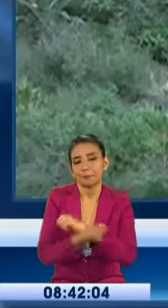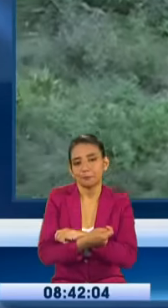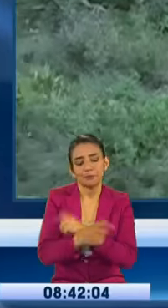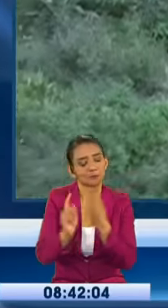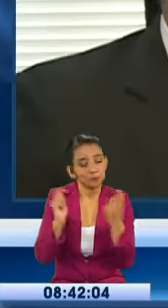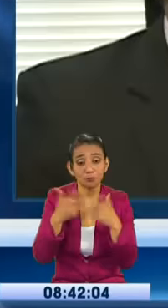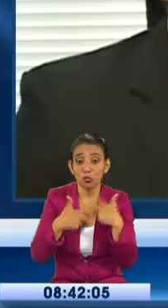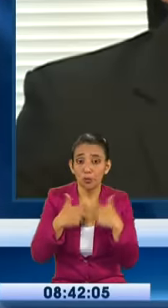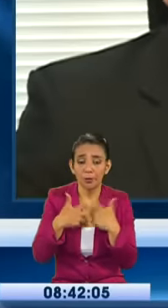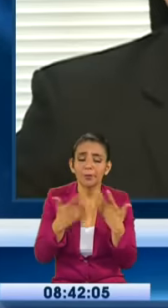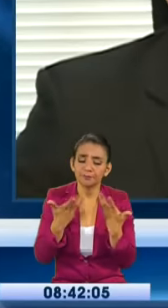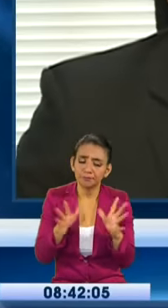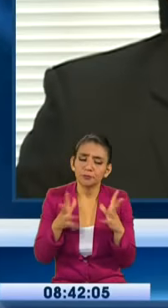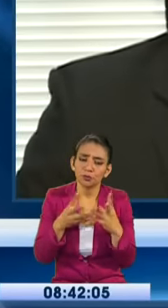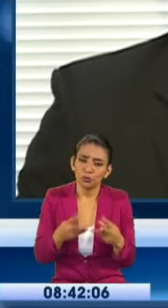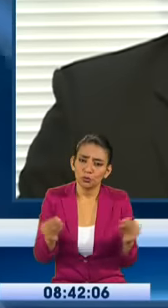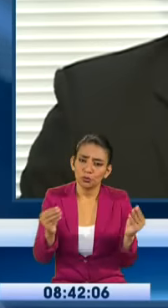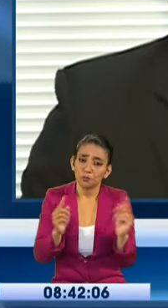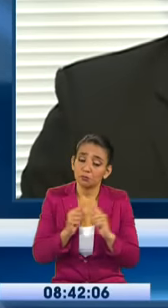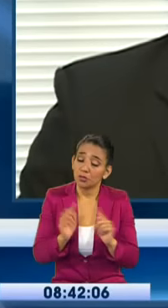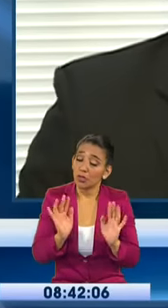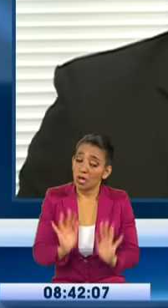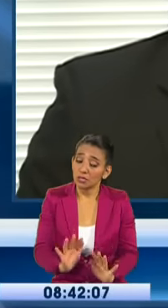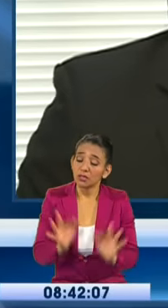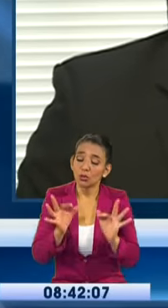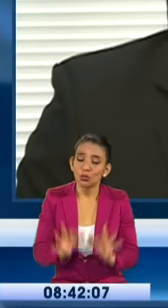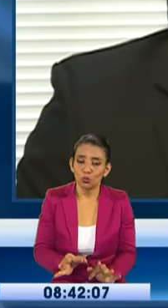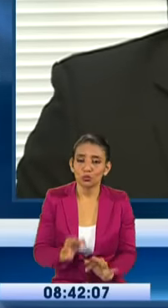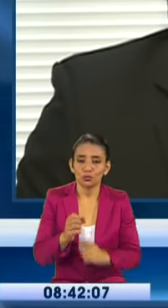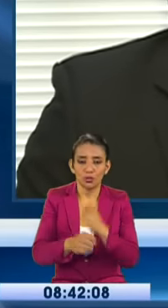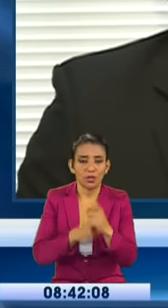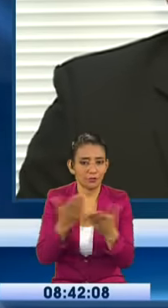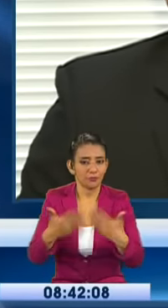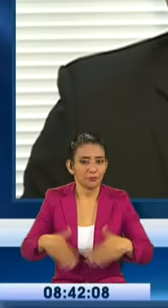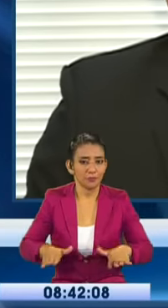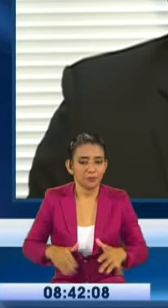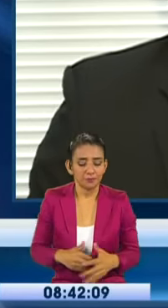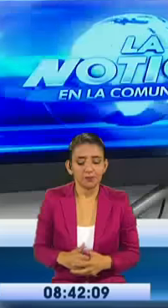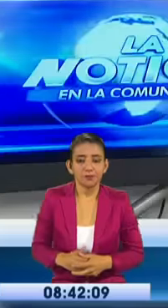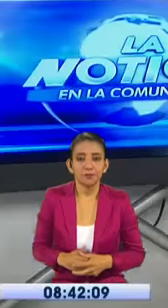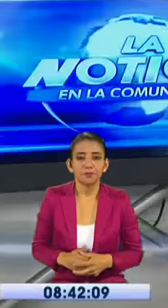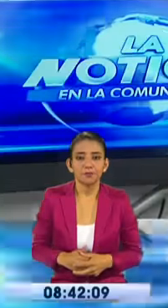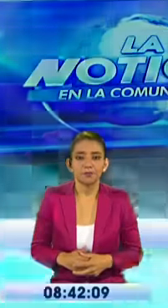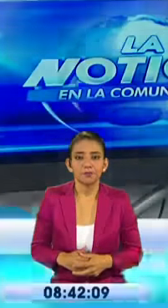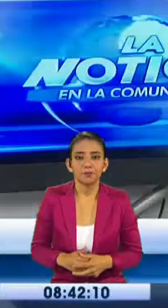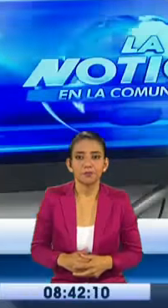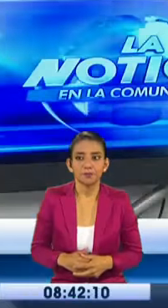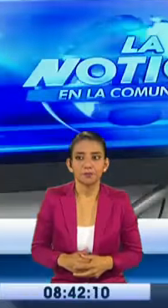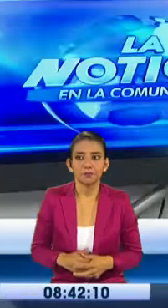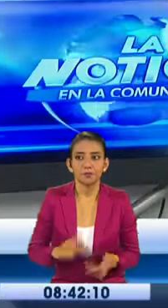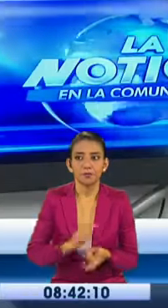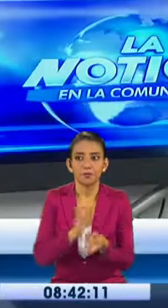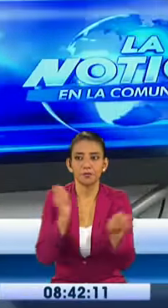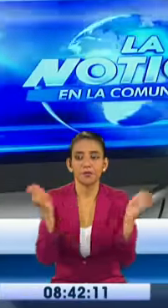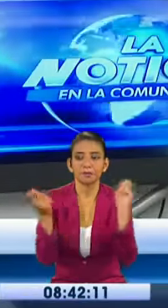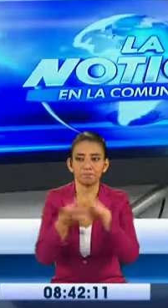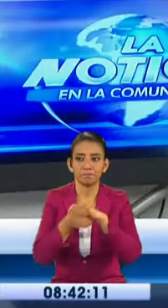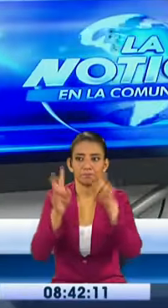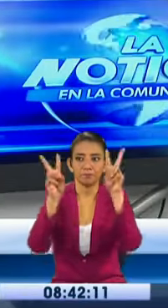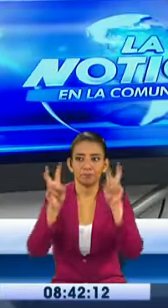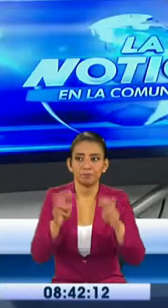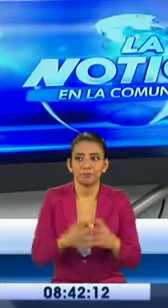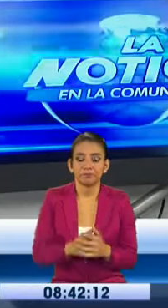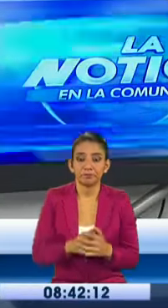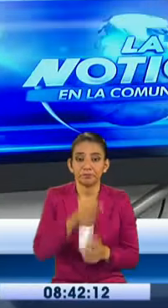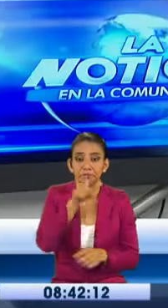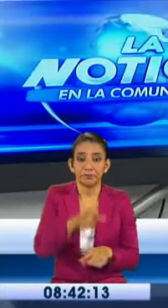de problemas que lamentablemente afloran en esta parte final del año. A cambiar de tema, amigos televidentes, un